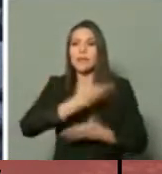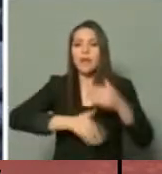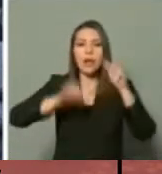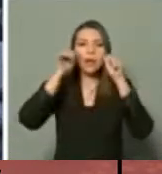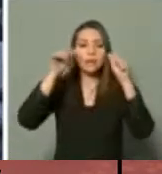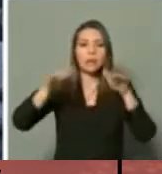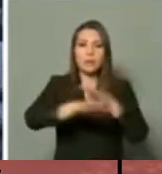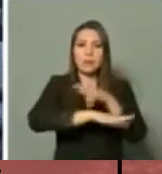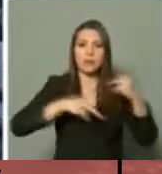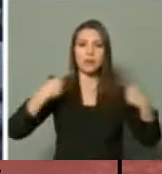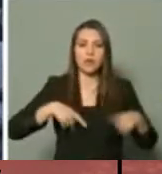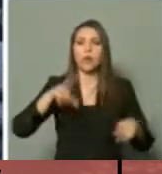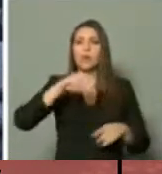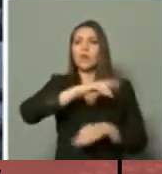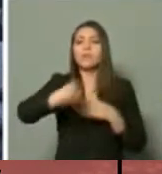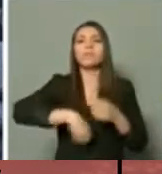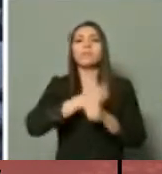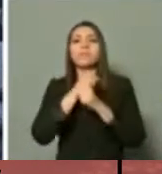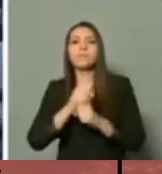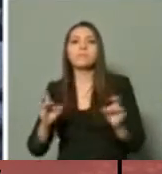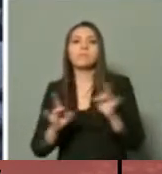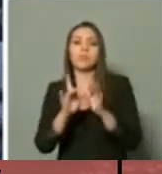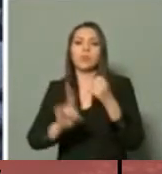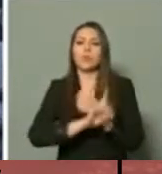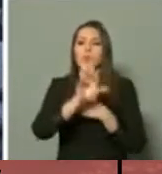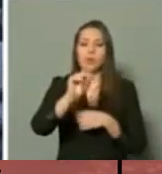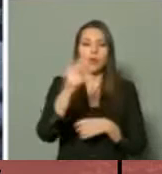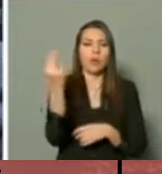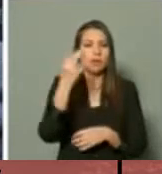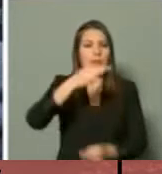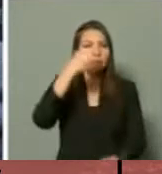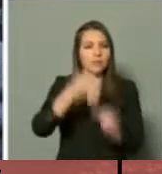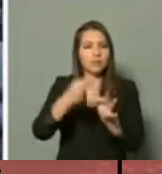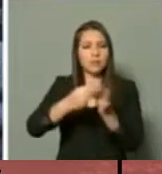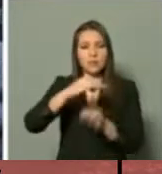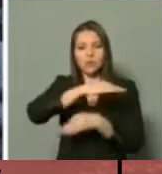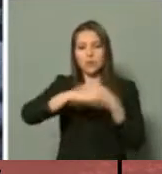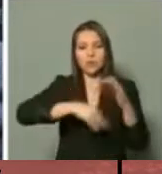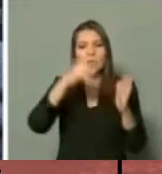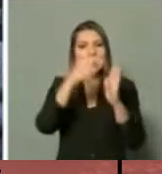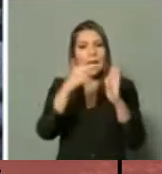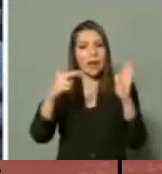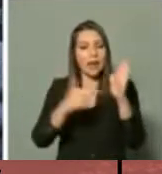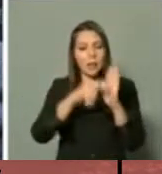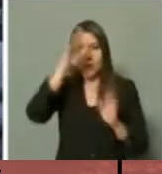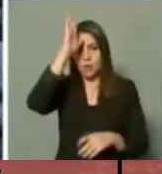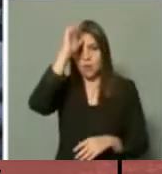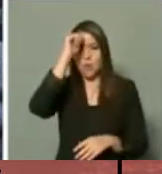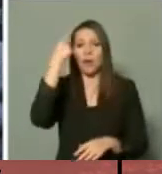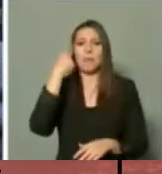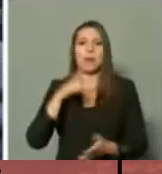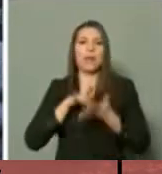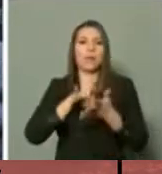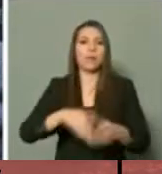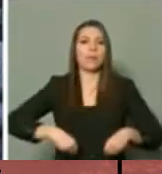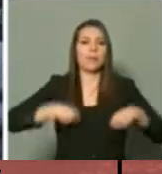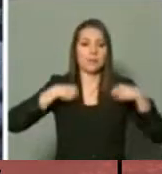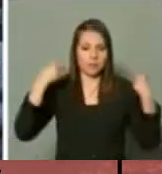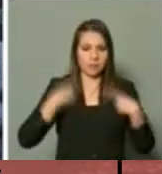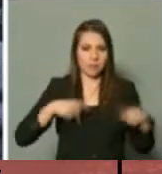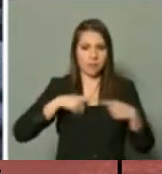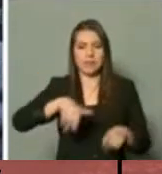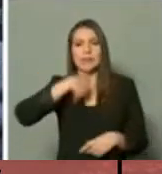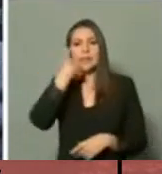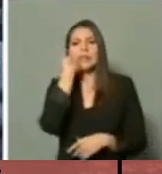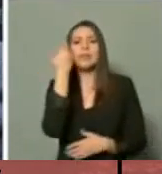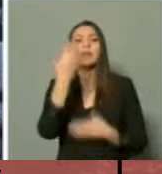resulte afectado y que los reglamentos y normas se cumplan salvaguardando la vida de las personas. Por lo que propongo,